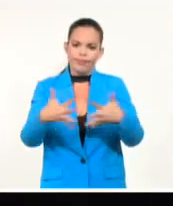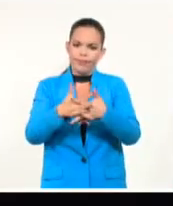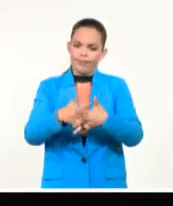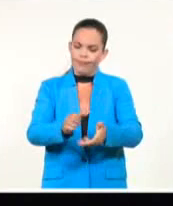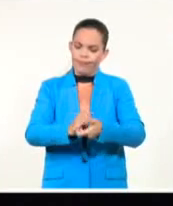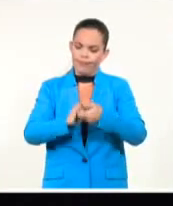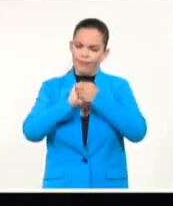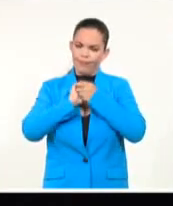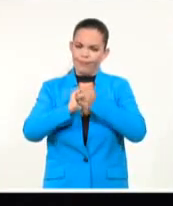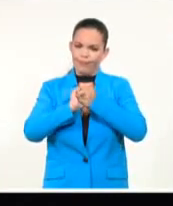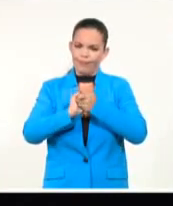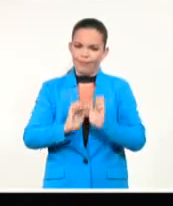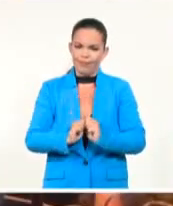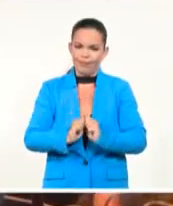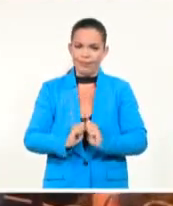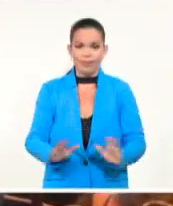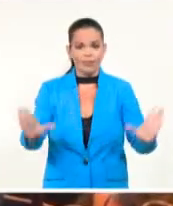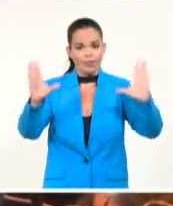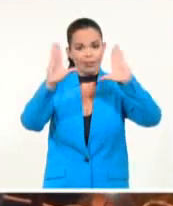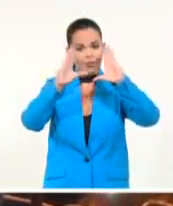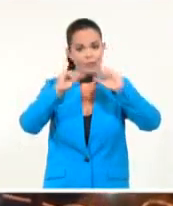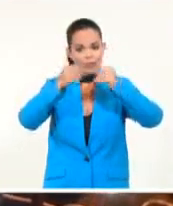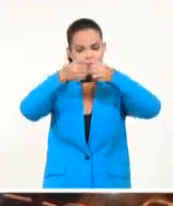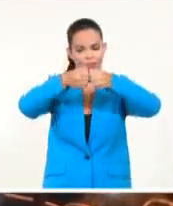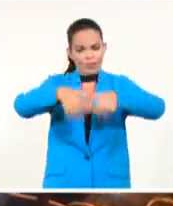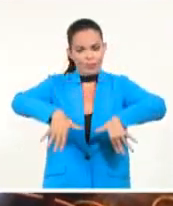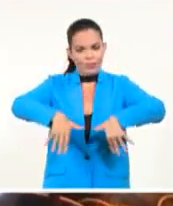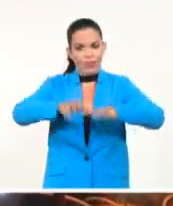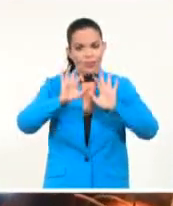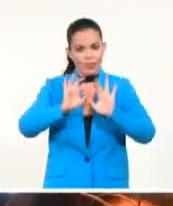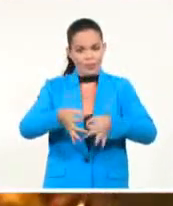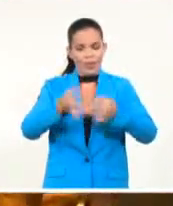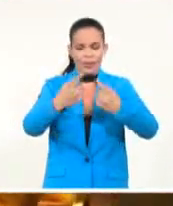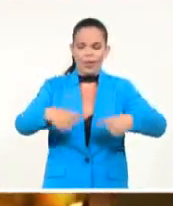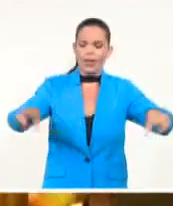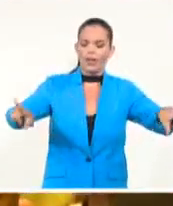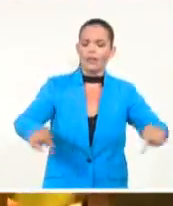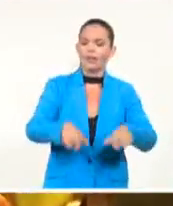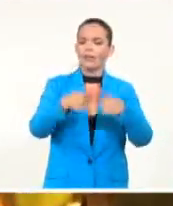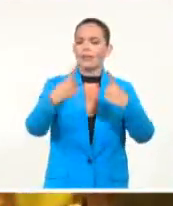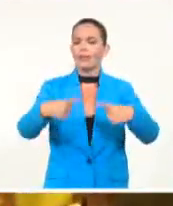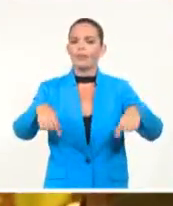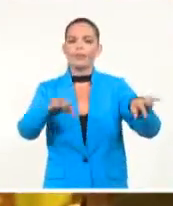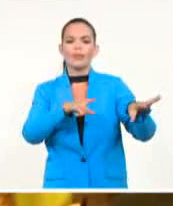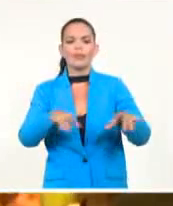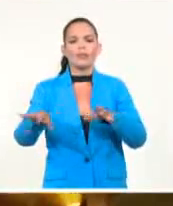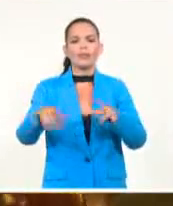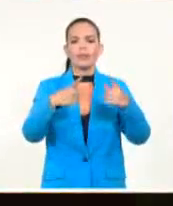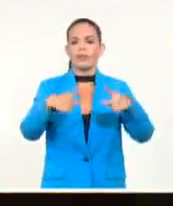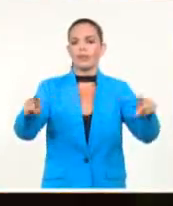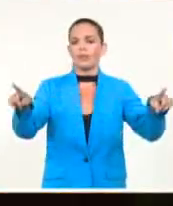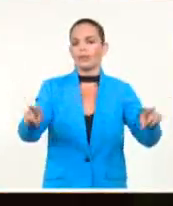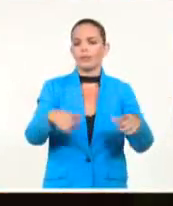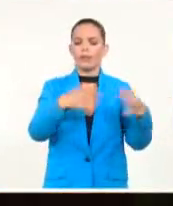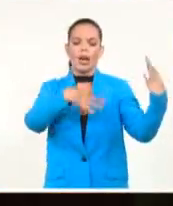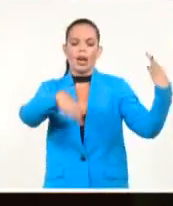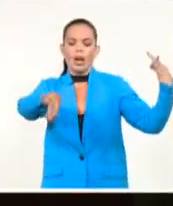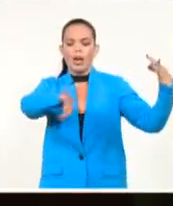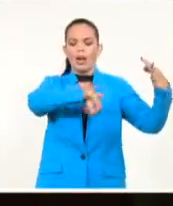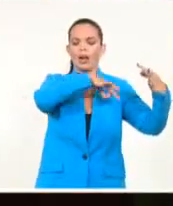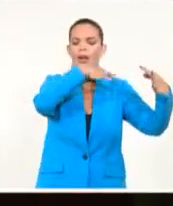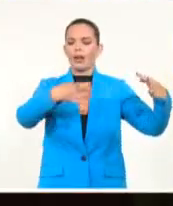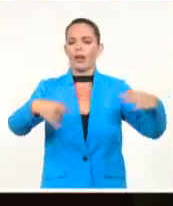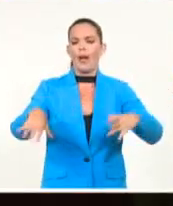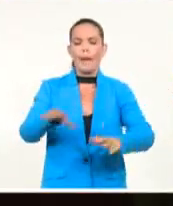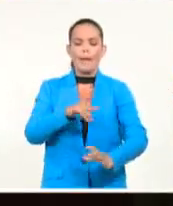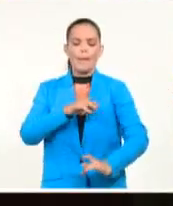noche inaugural, la Orquesta Sinfónica de Holguín, bajo la batuta del maestro Oreste Saavedra, ofreció un viaje musical a través de piezas